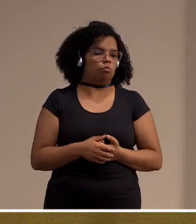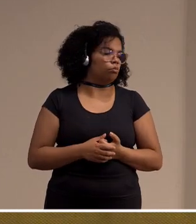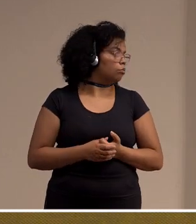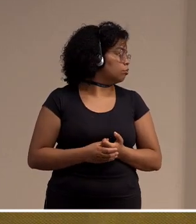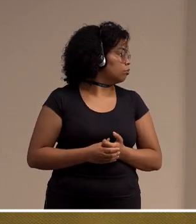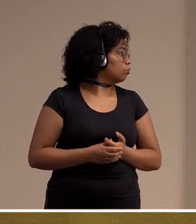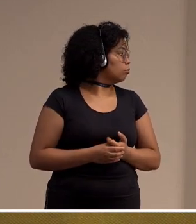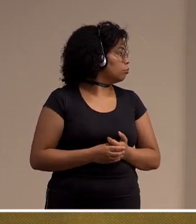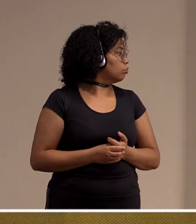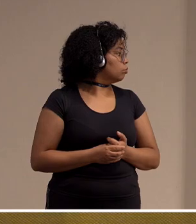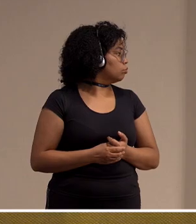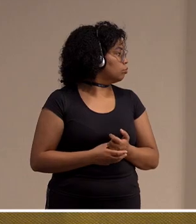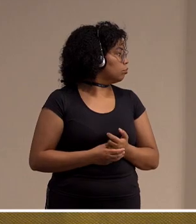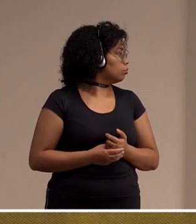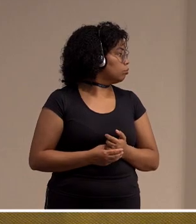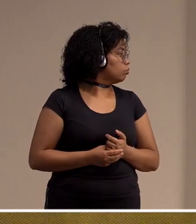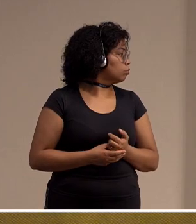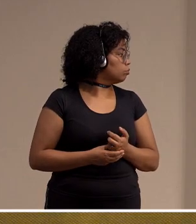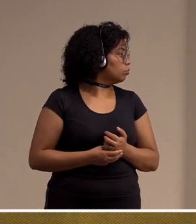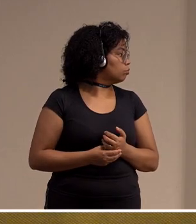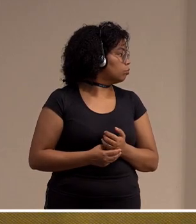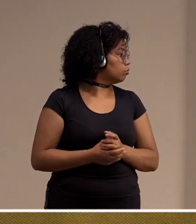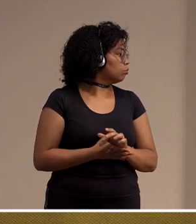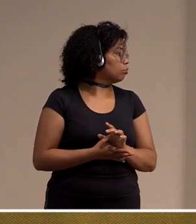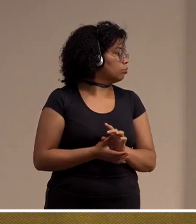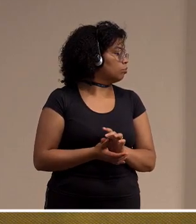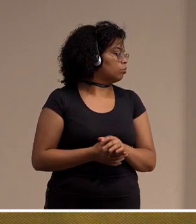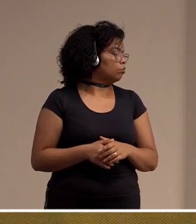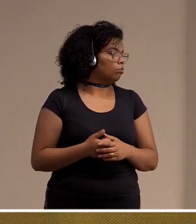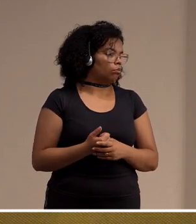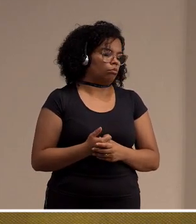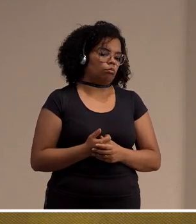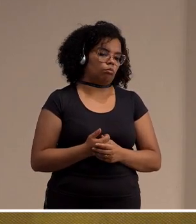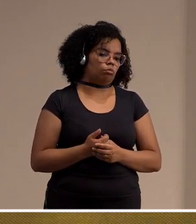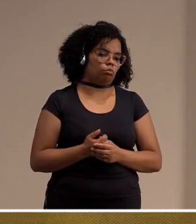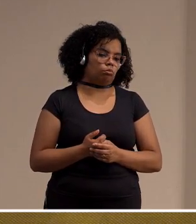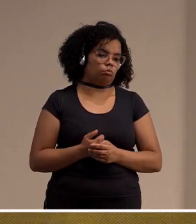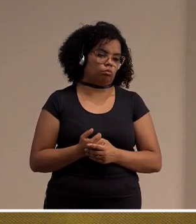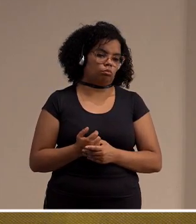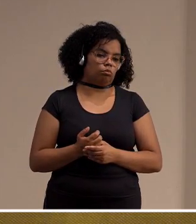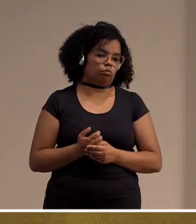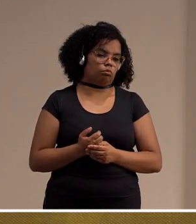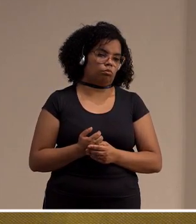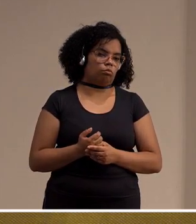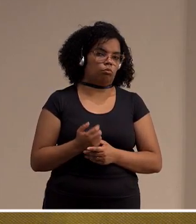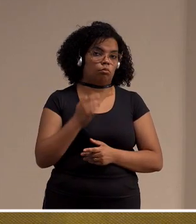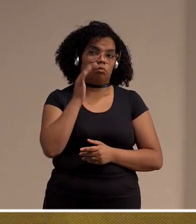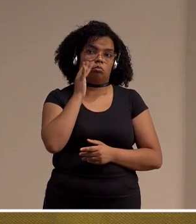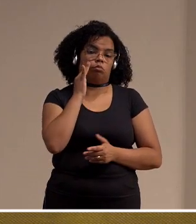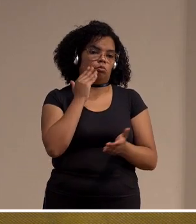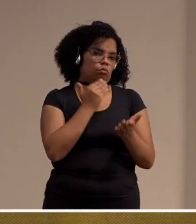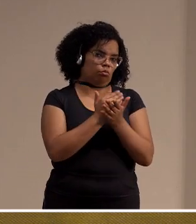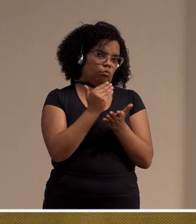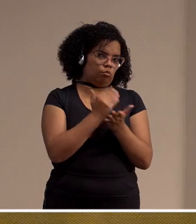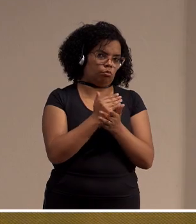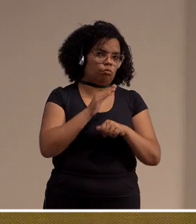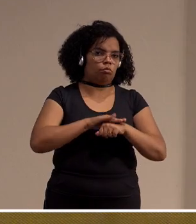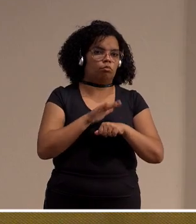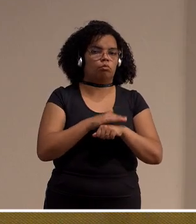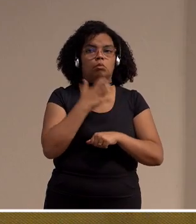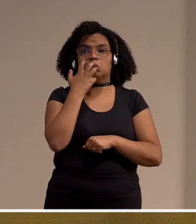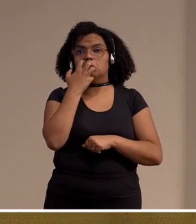Sí, entonces es un poco como así comienza a mi imaginación en la historia. Y sí, con